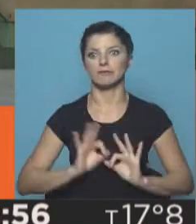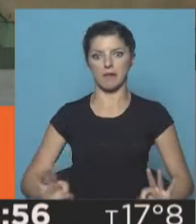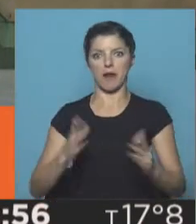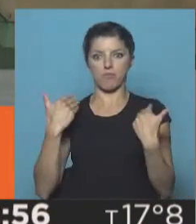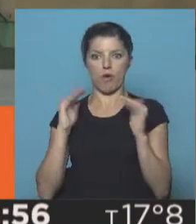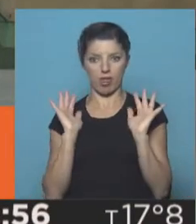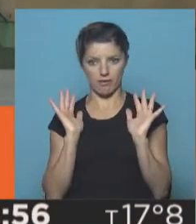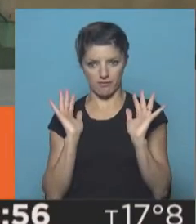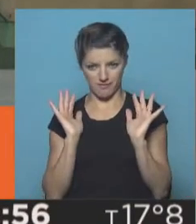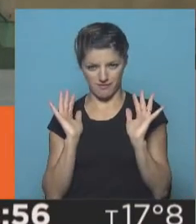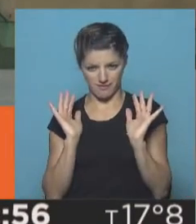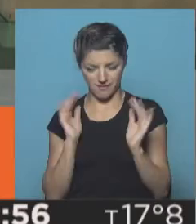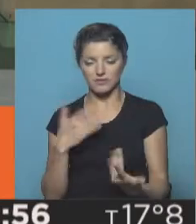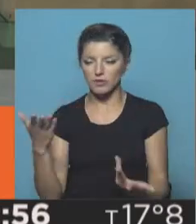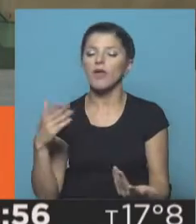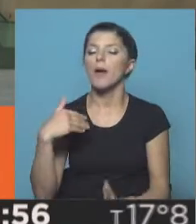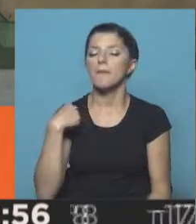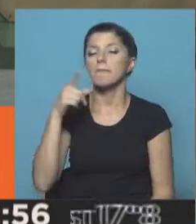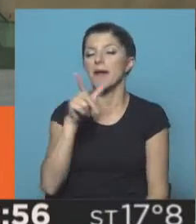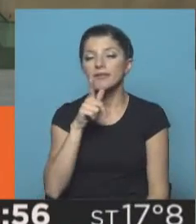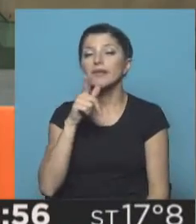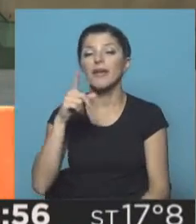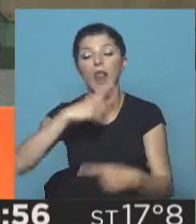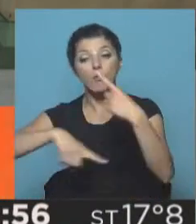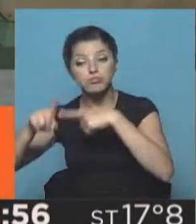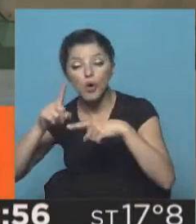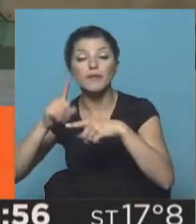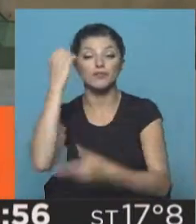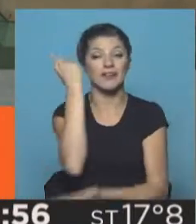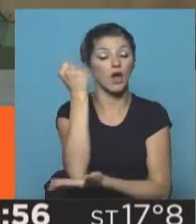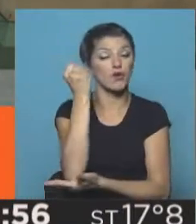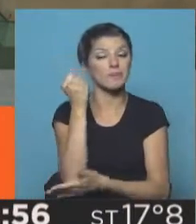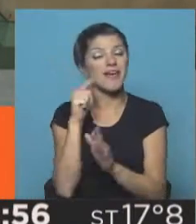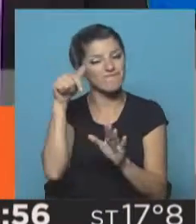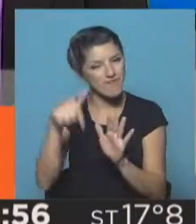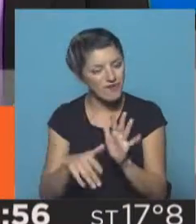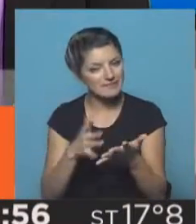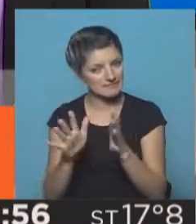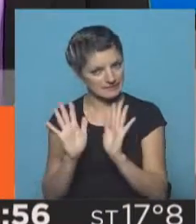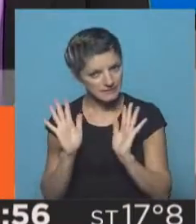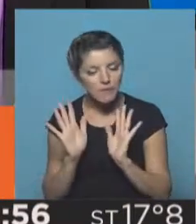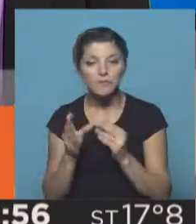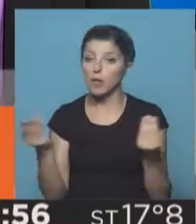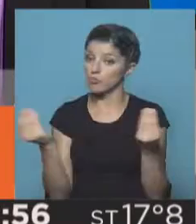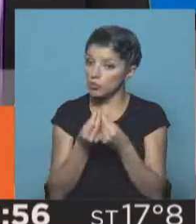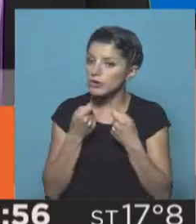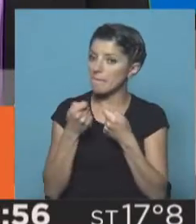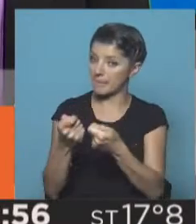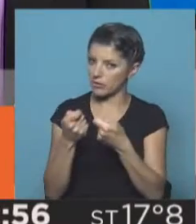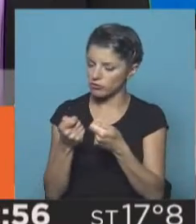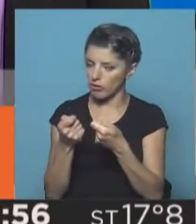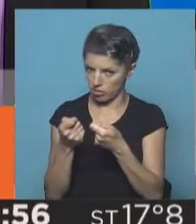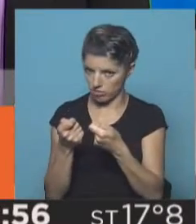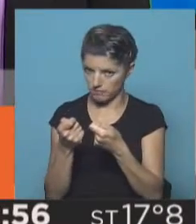que en ese sentido la capacidad de coordinación económica ahora está muy reducida. Hay además presiones muy fuertes, por ejemplo, para